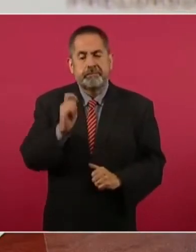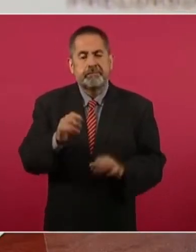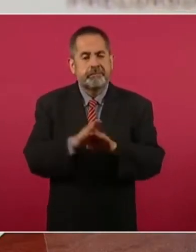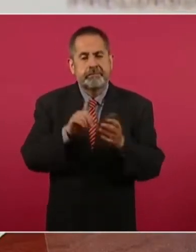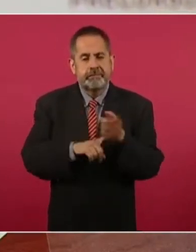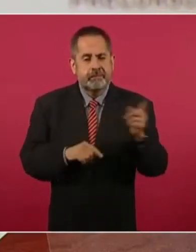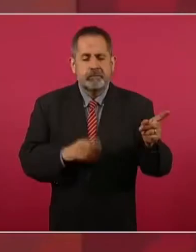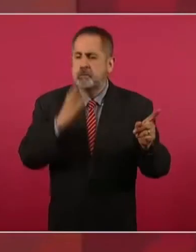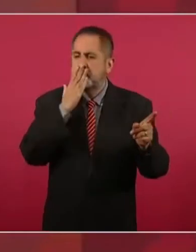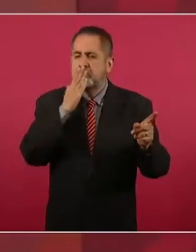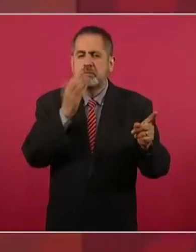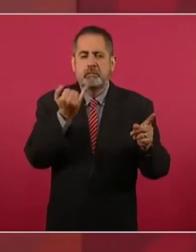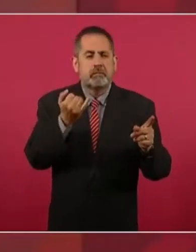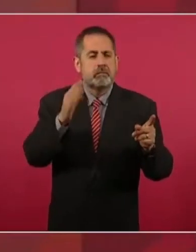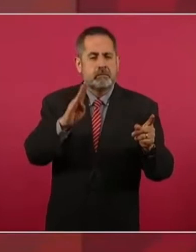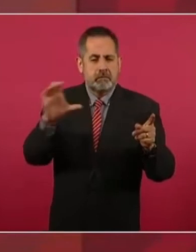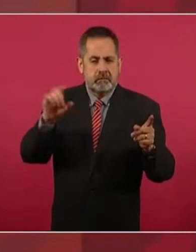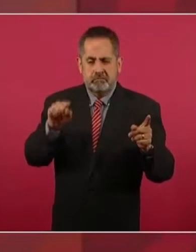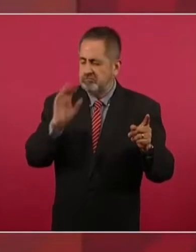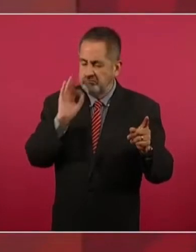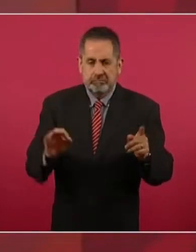Básicamente es Sonora y Baja California.